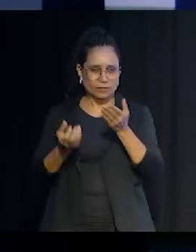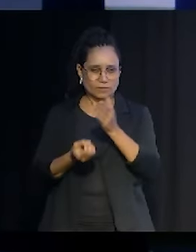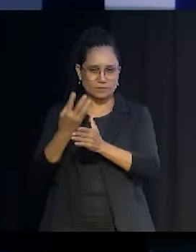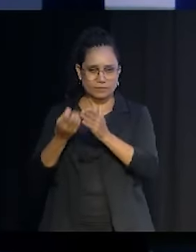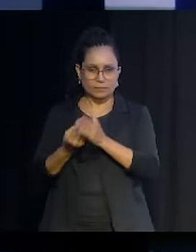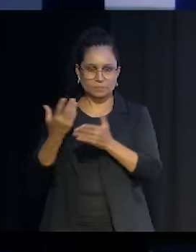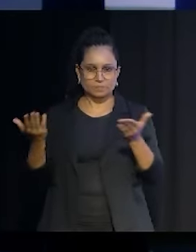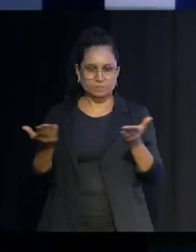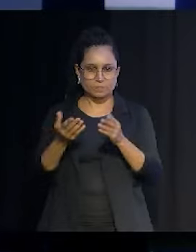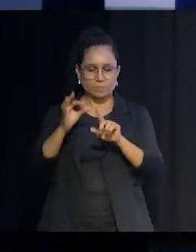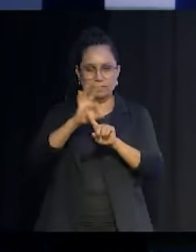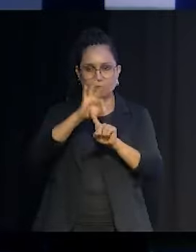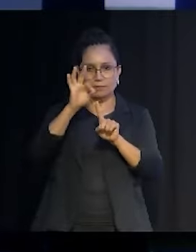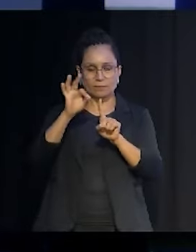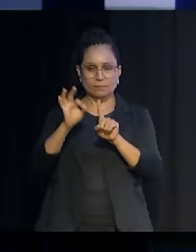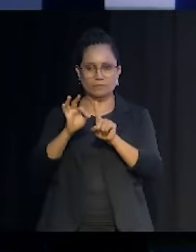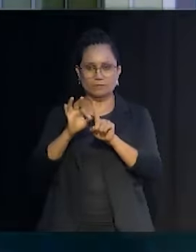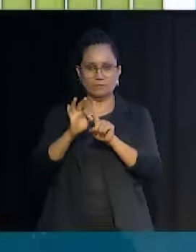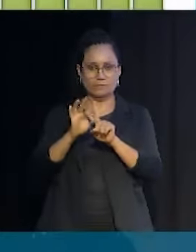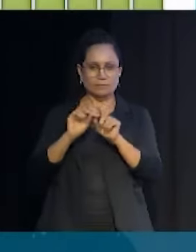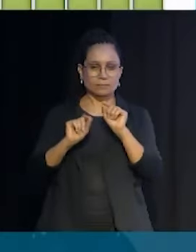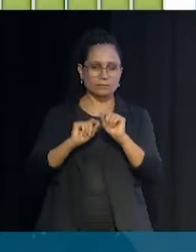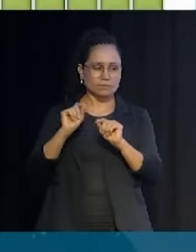nosotros producimos, cultivamos hoy